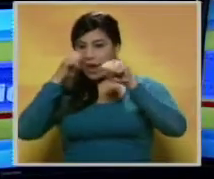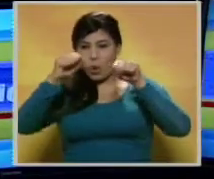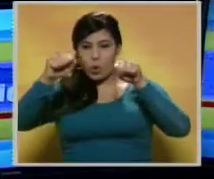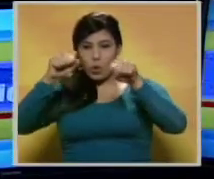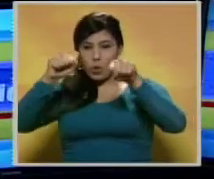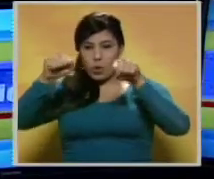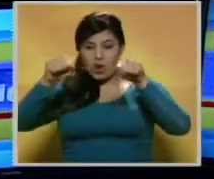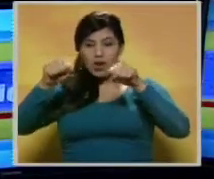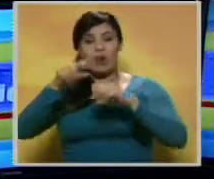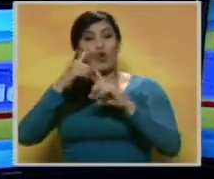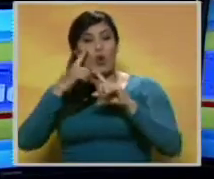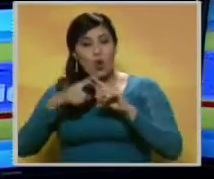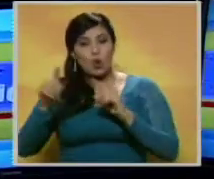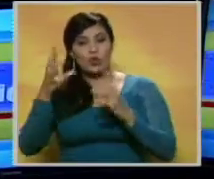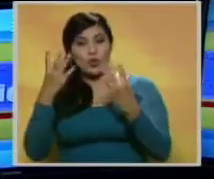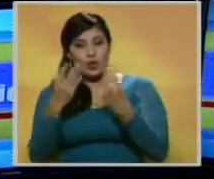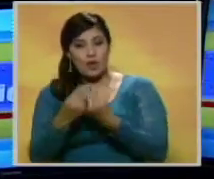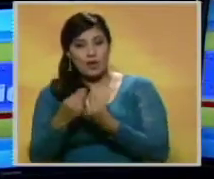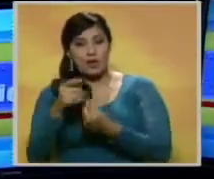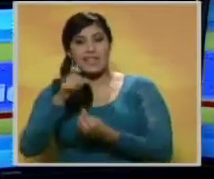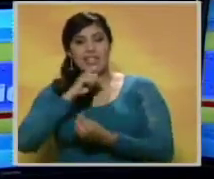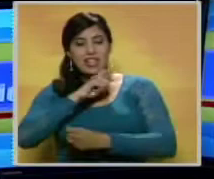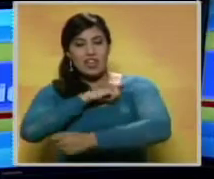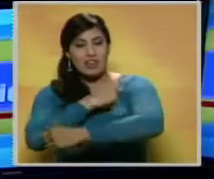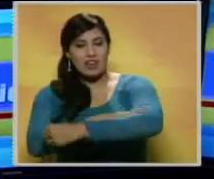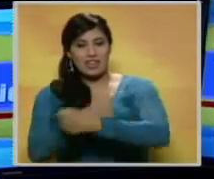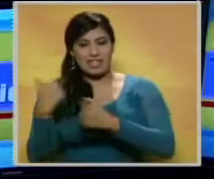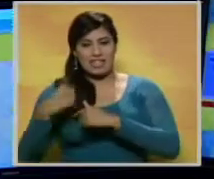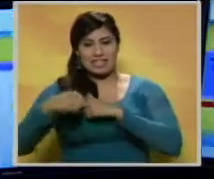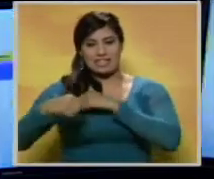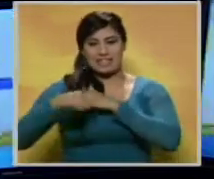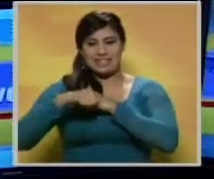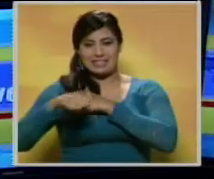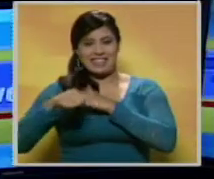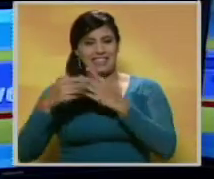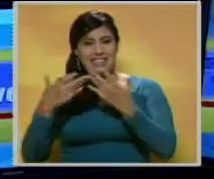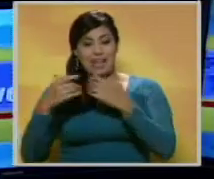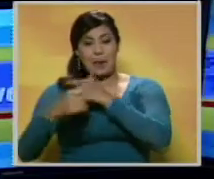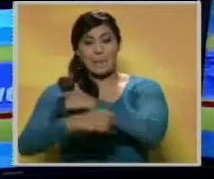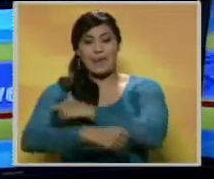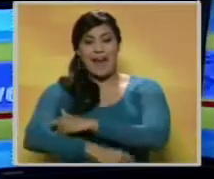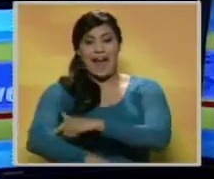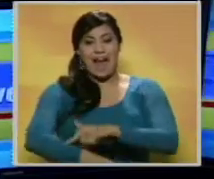Pérez, Otto. Aquí, ¿qué estás fortaleciendo? ¿Qué estás fortaleciendo con esta? Los